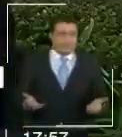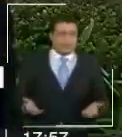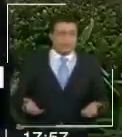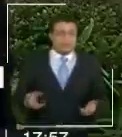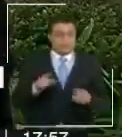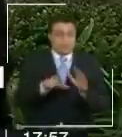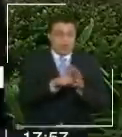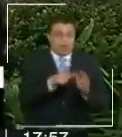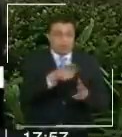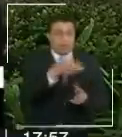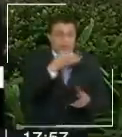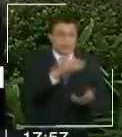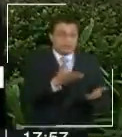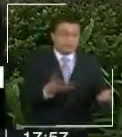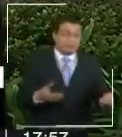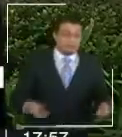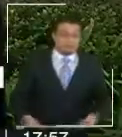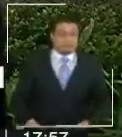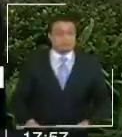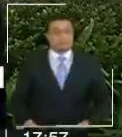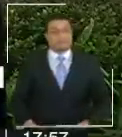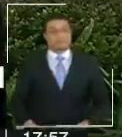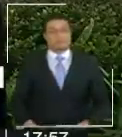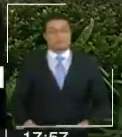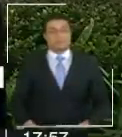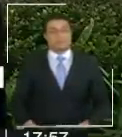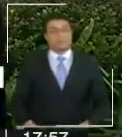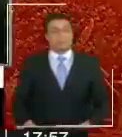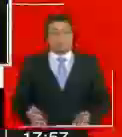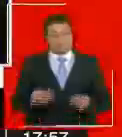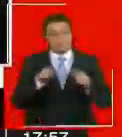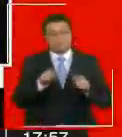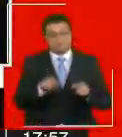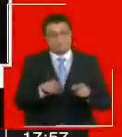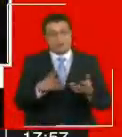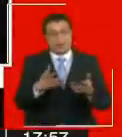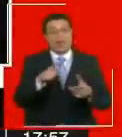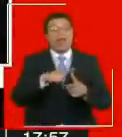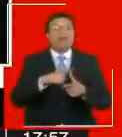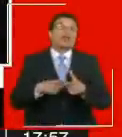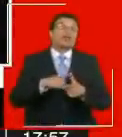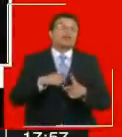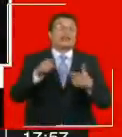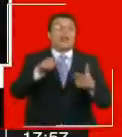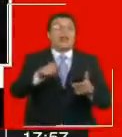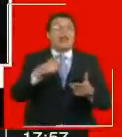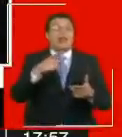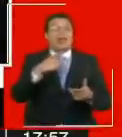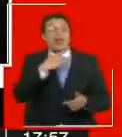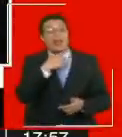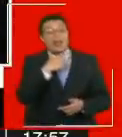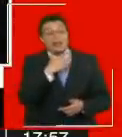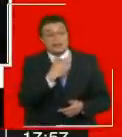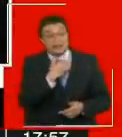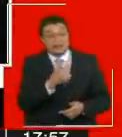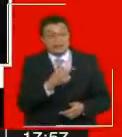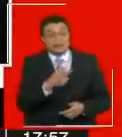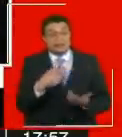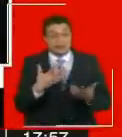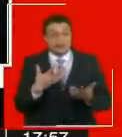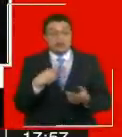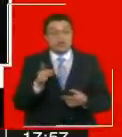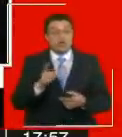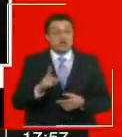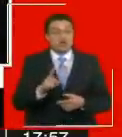llama convencional. Exactamente. Entonces, el interés habría sido no hacer primarias, y eso es